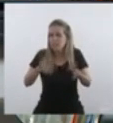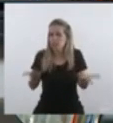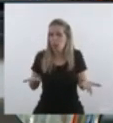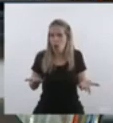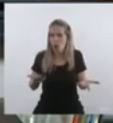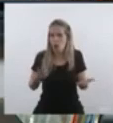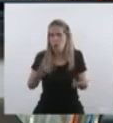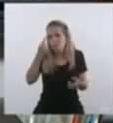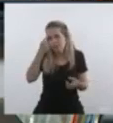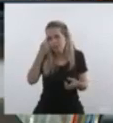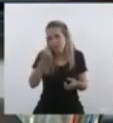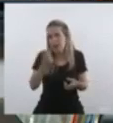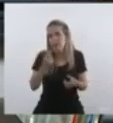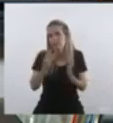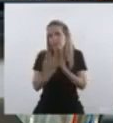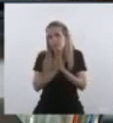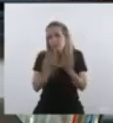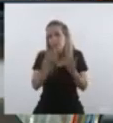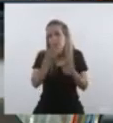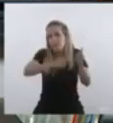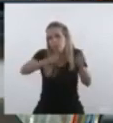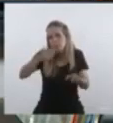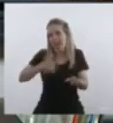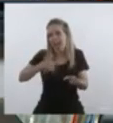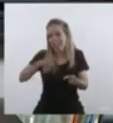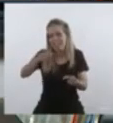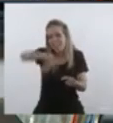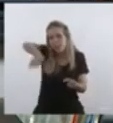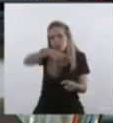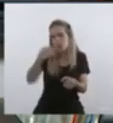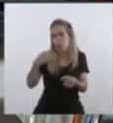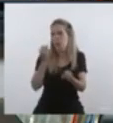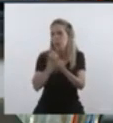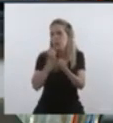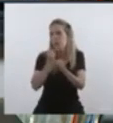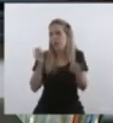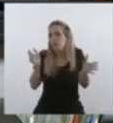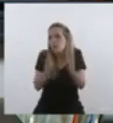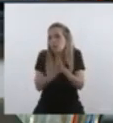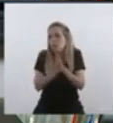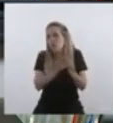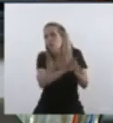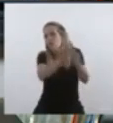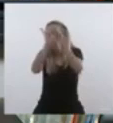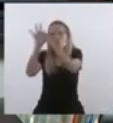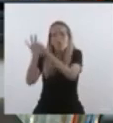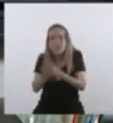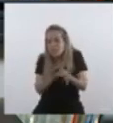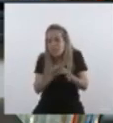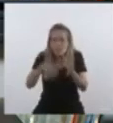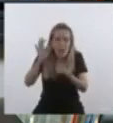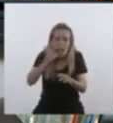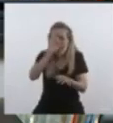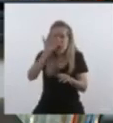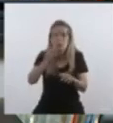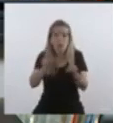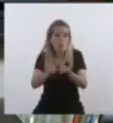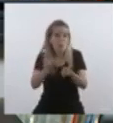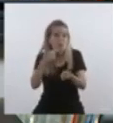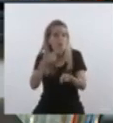Por cada argentino y por cada argentina trabajemos juntos, más unidos que nunca, como dice el